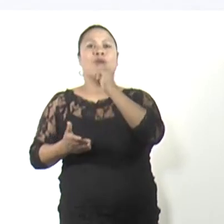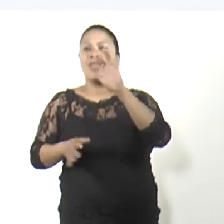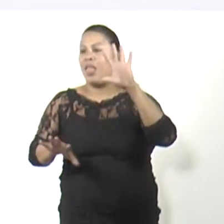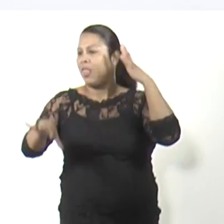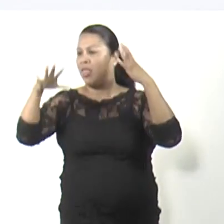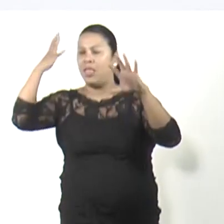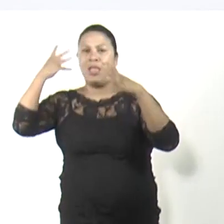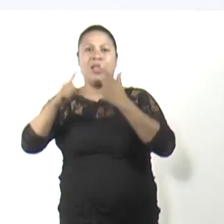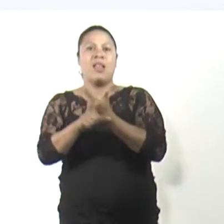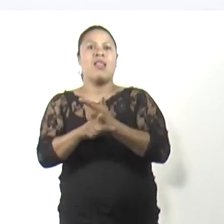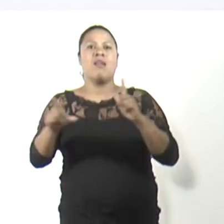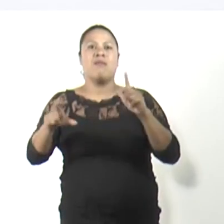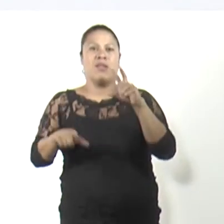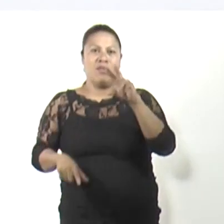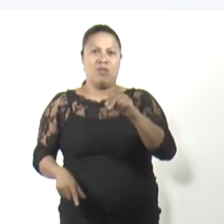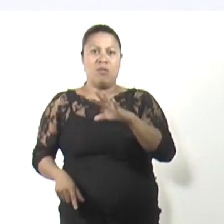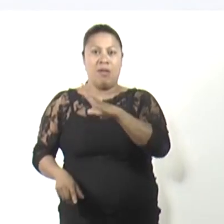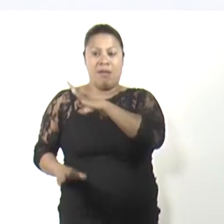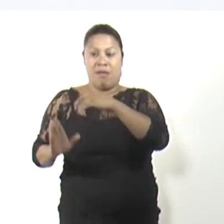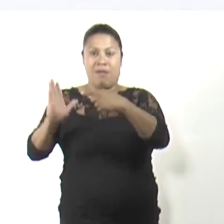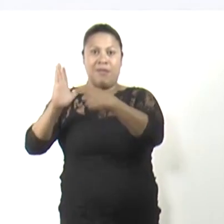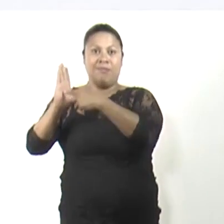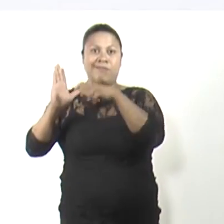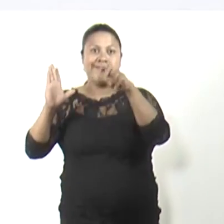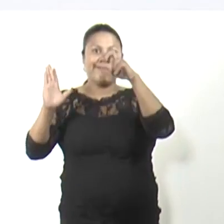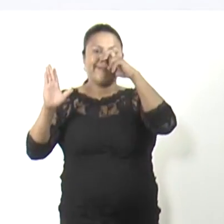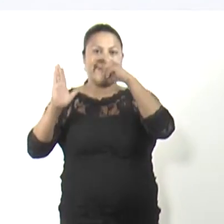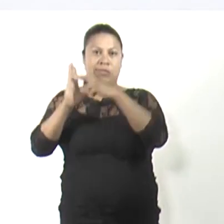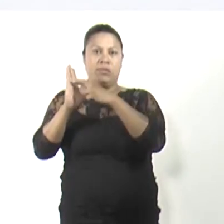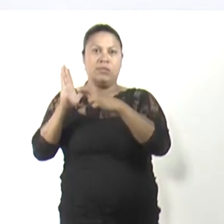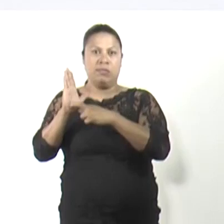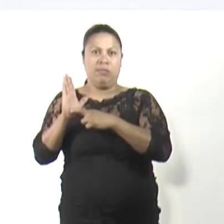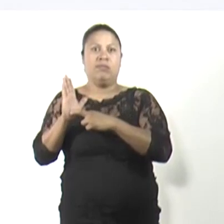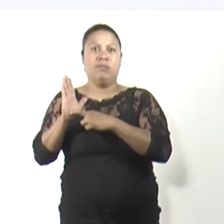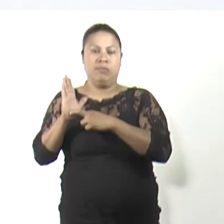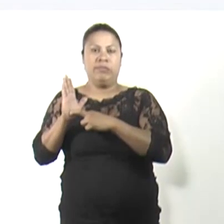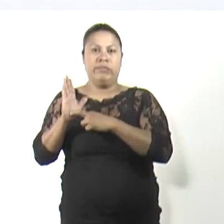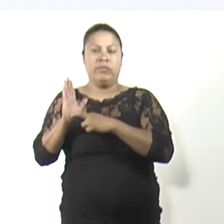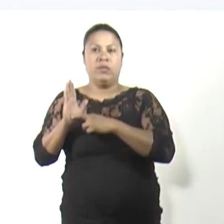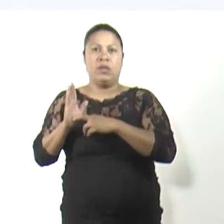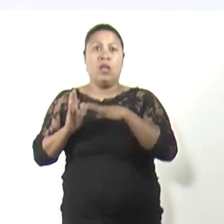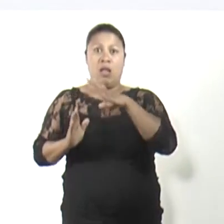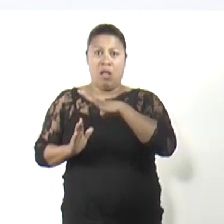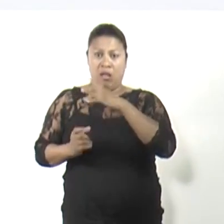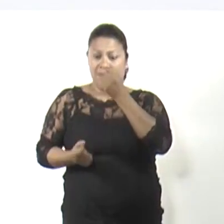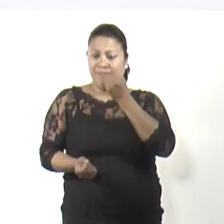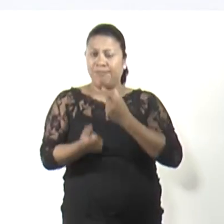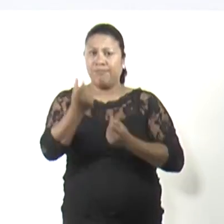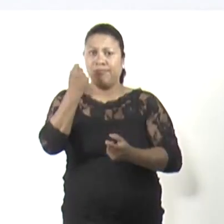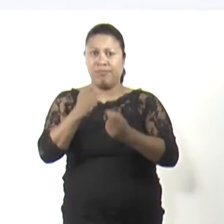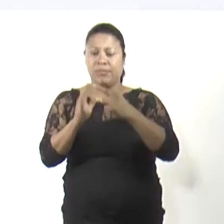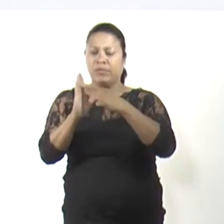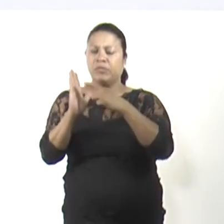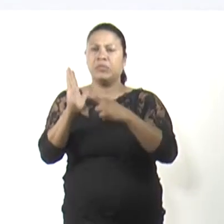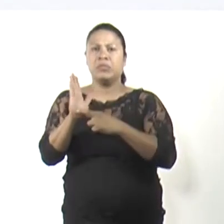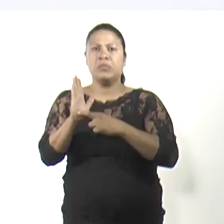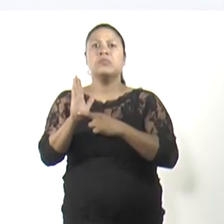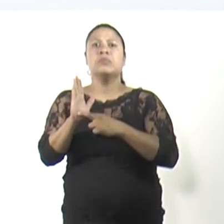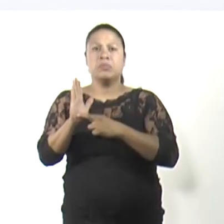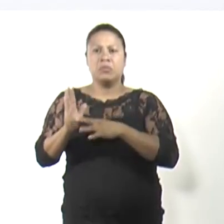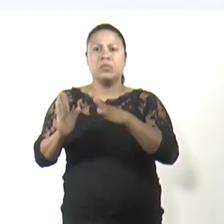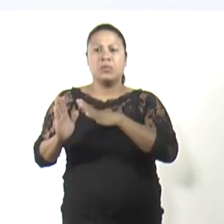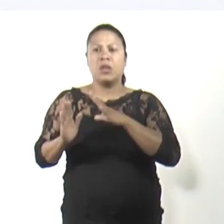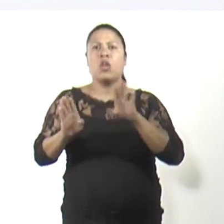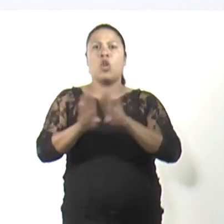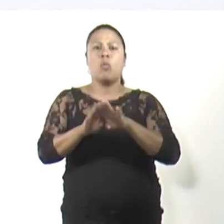que sea, porque hay reglas, hay normas, unas que van emergiendo según